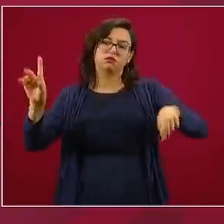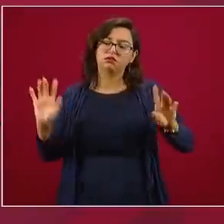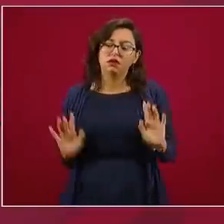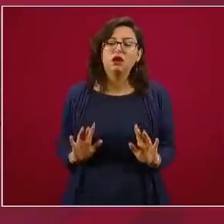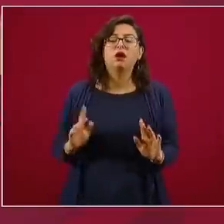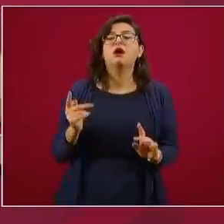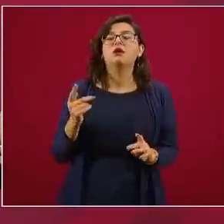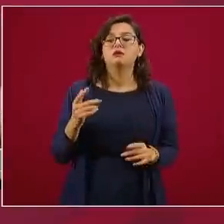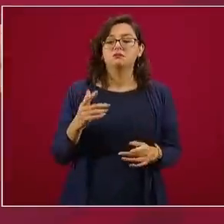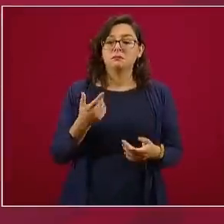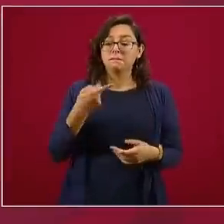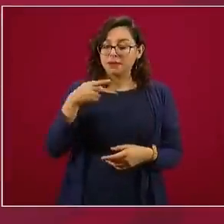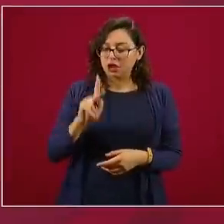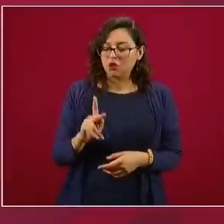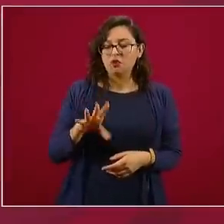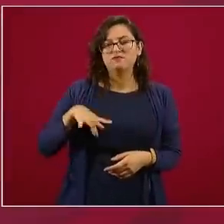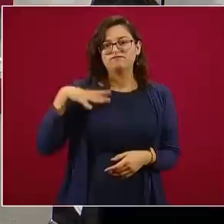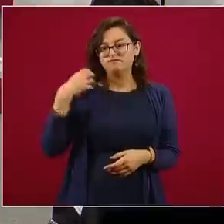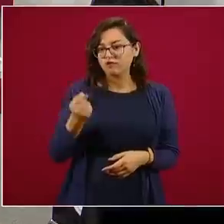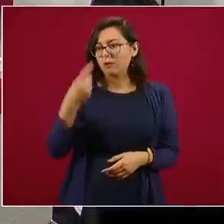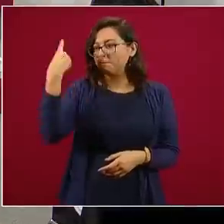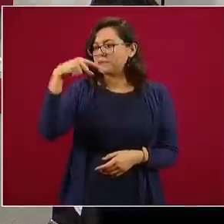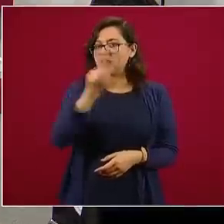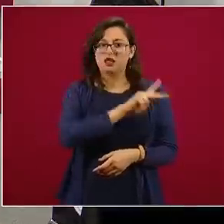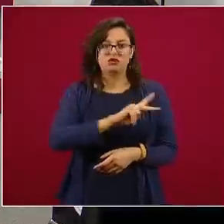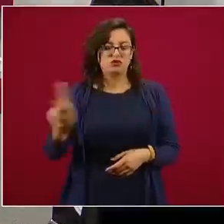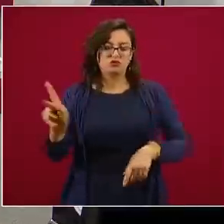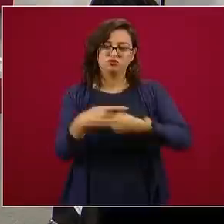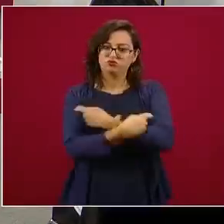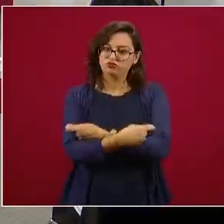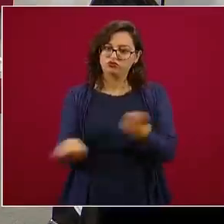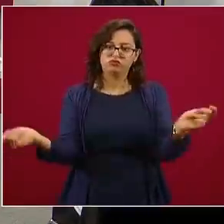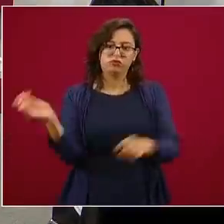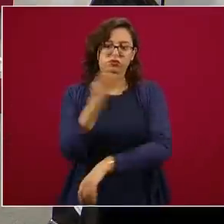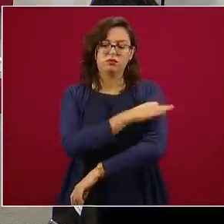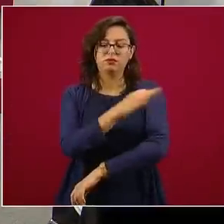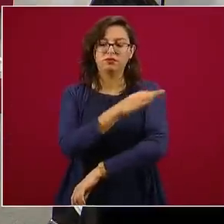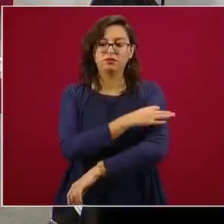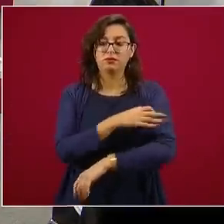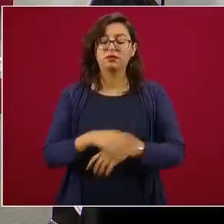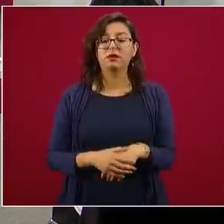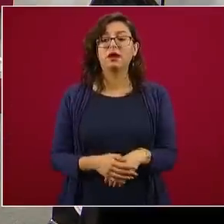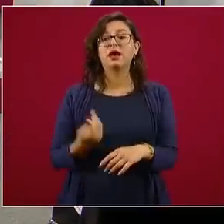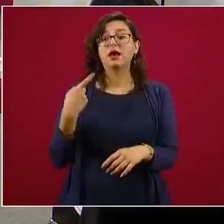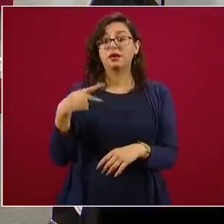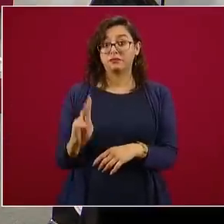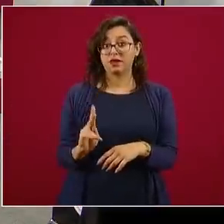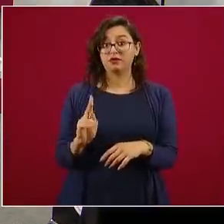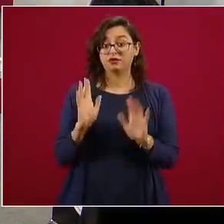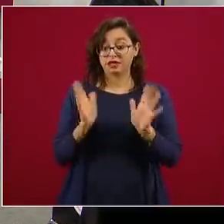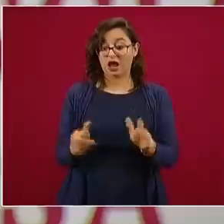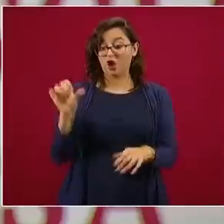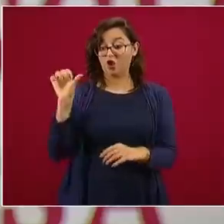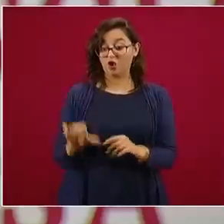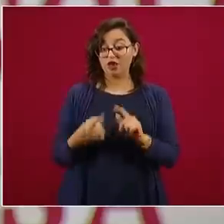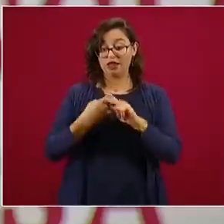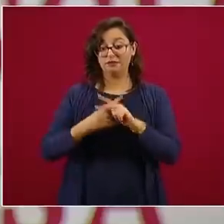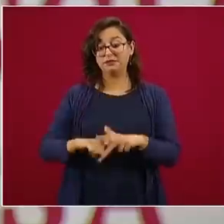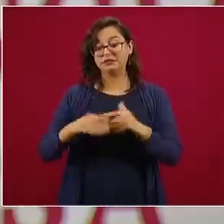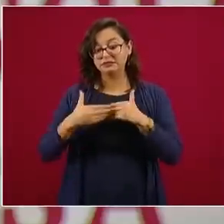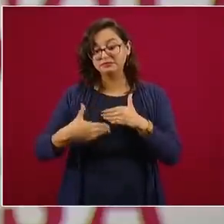es lo que va a suceder? Ya lo dijo aquí Silvia muy bien, pues que a partir de ahora tenemos que tomar contacto con los diferentes